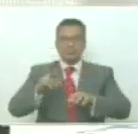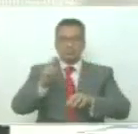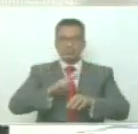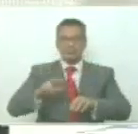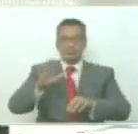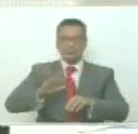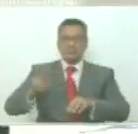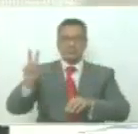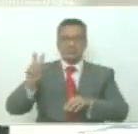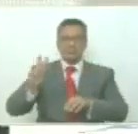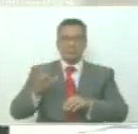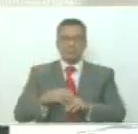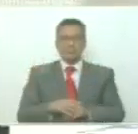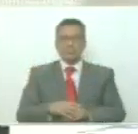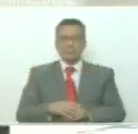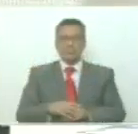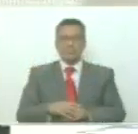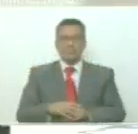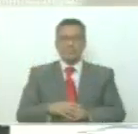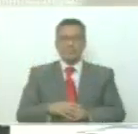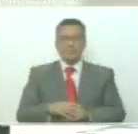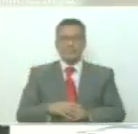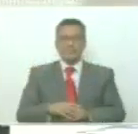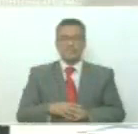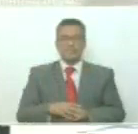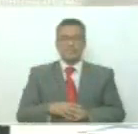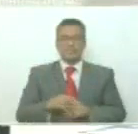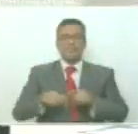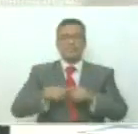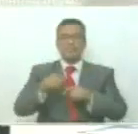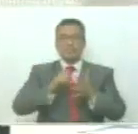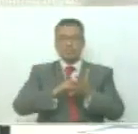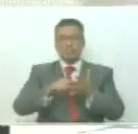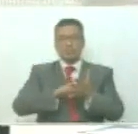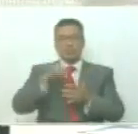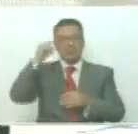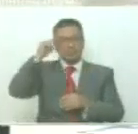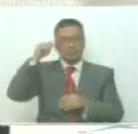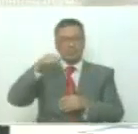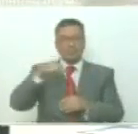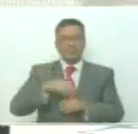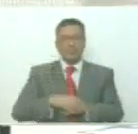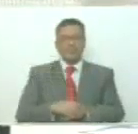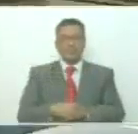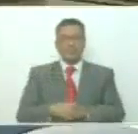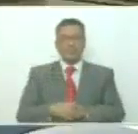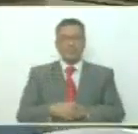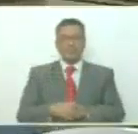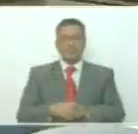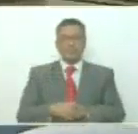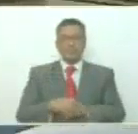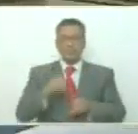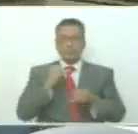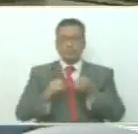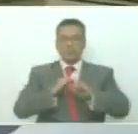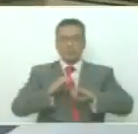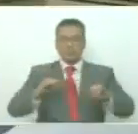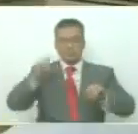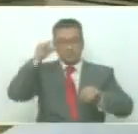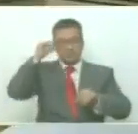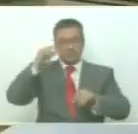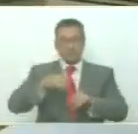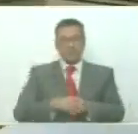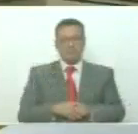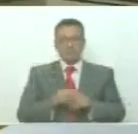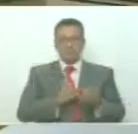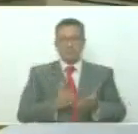República Bolivariana de Venezuela. Siguiente punto del orden del día, ciudadana secretaria. Agotada la agenda del orden del día,